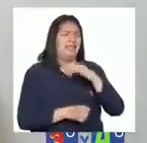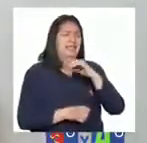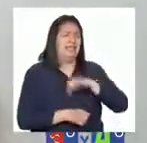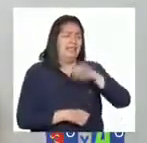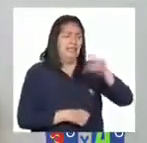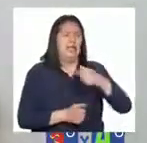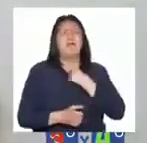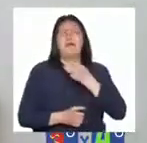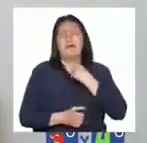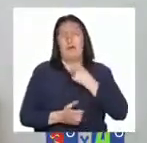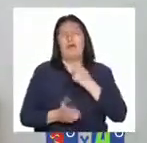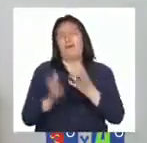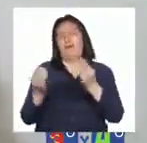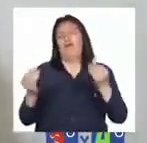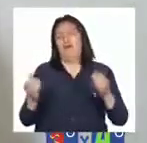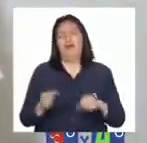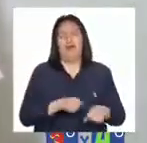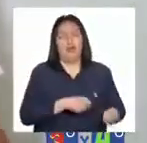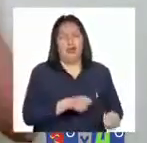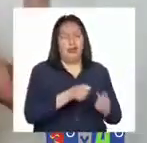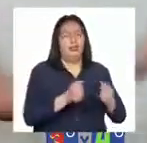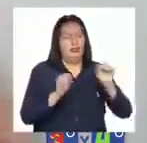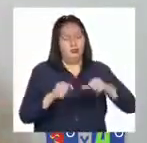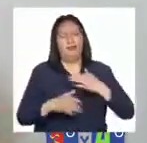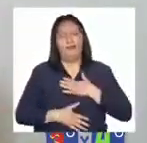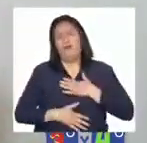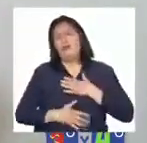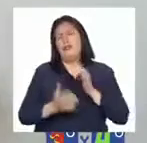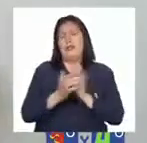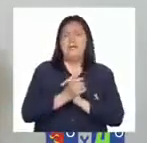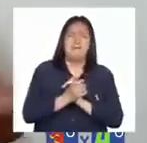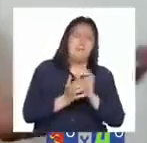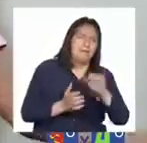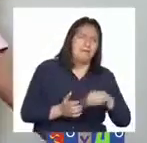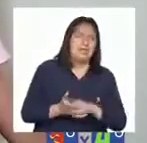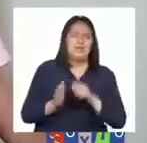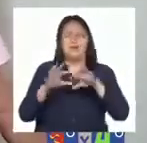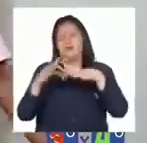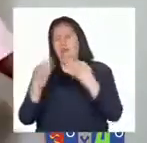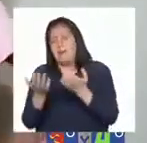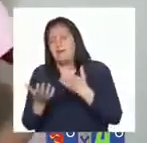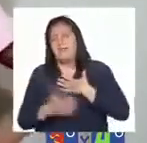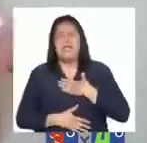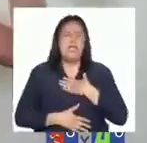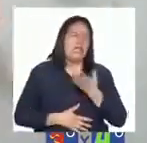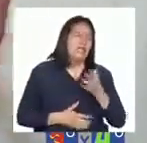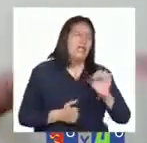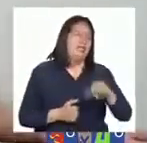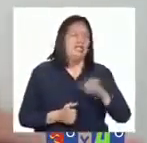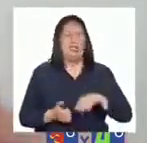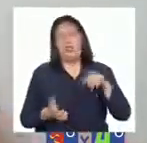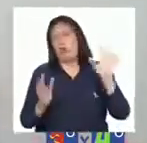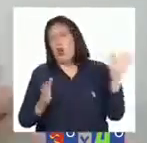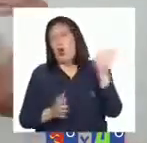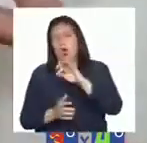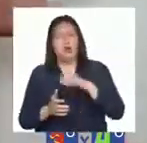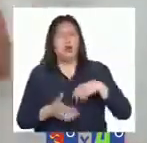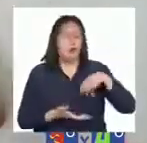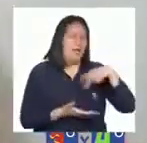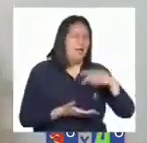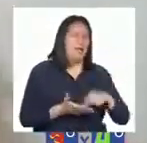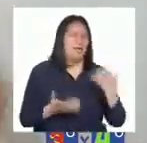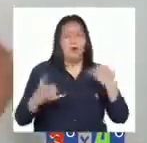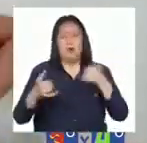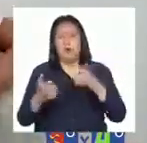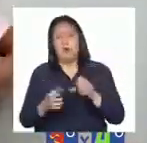los carnavales de mi comunidad porque me divierto con mis amigos, con mis familiares. Todos bailamos, jugamos con